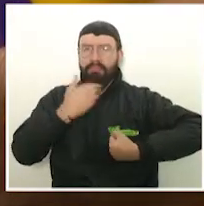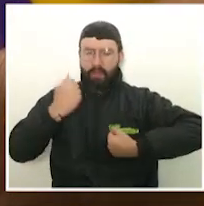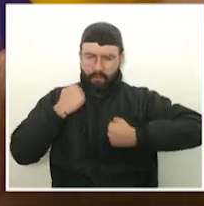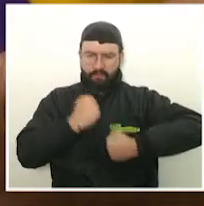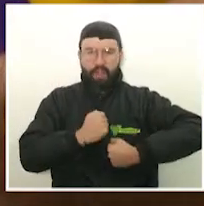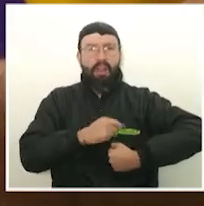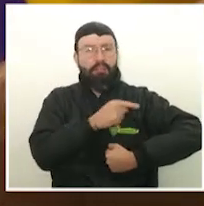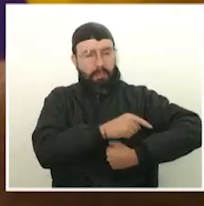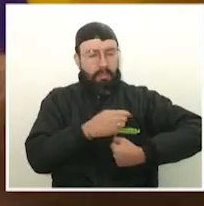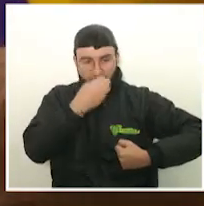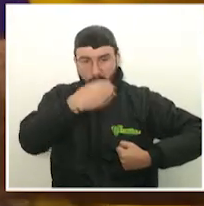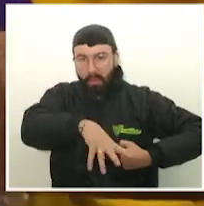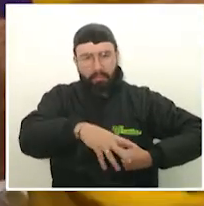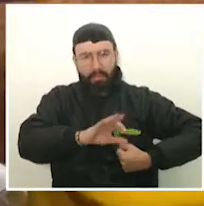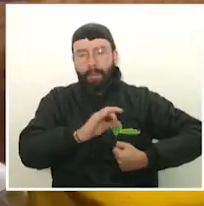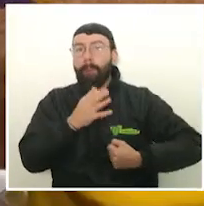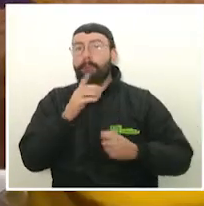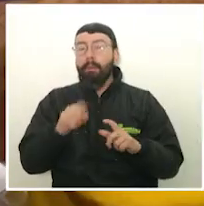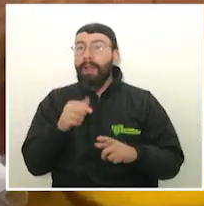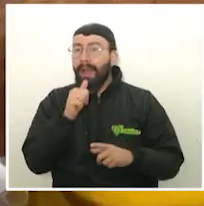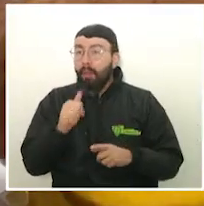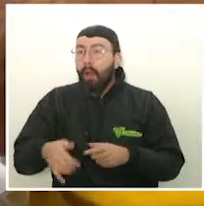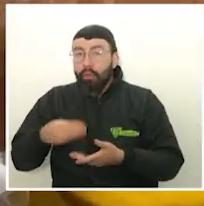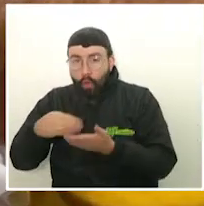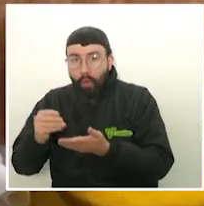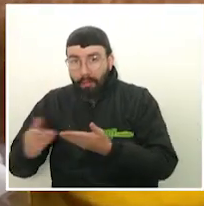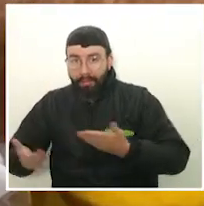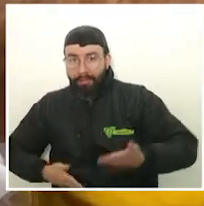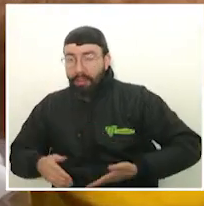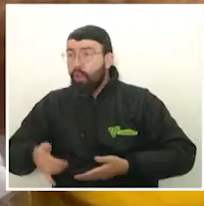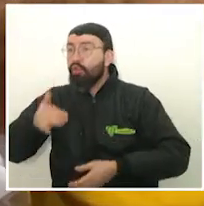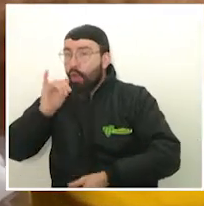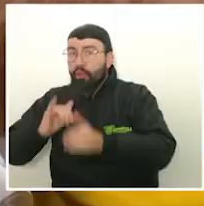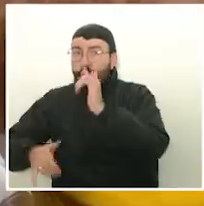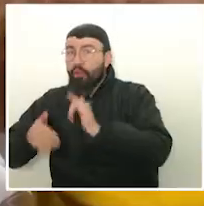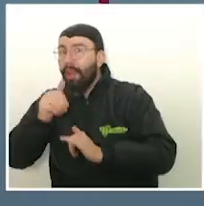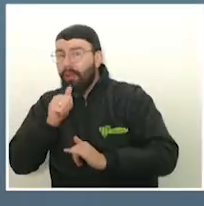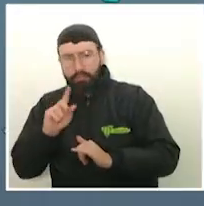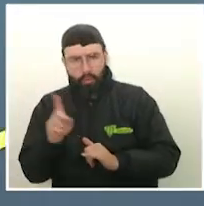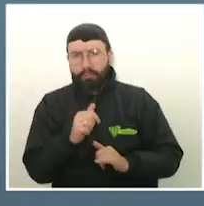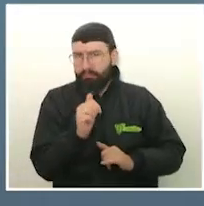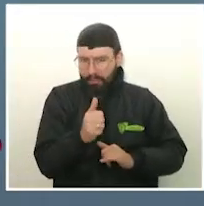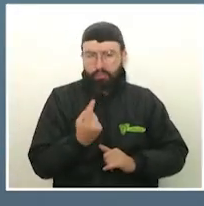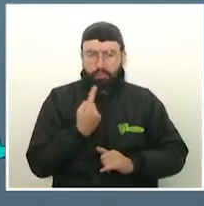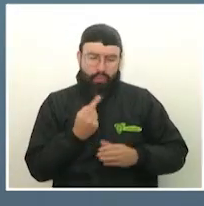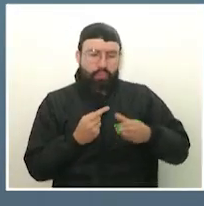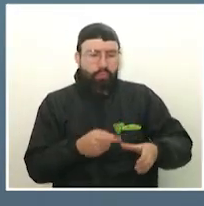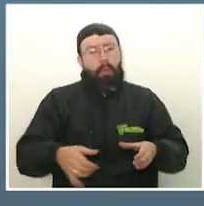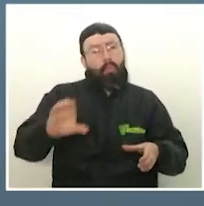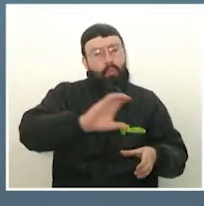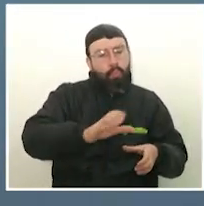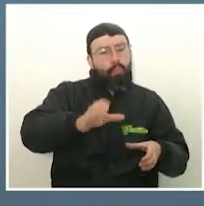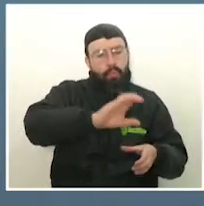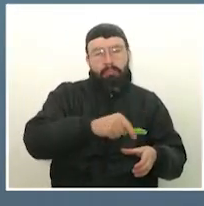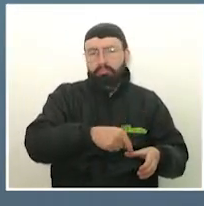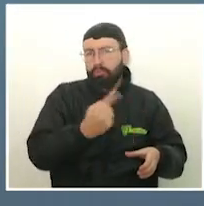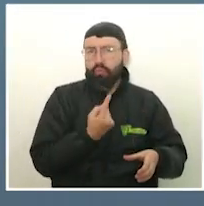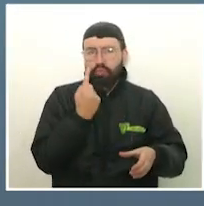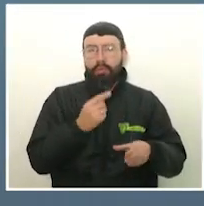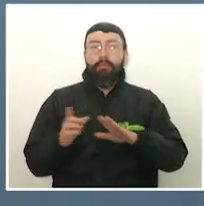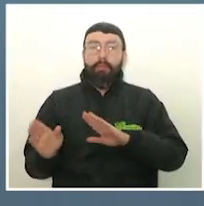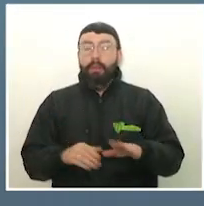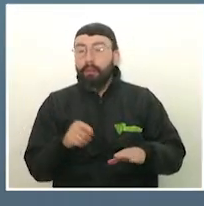termo o envase que puedas reutilizar para cargar el agua que vas a consumir. Evita el uso de cosméticos que tengan en